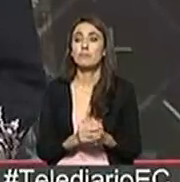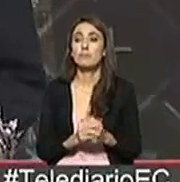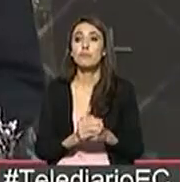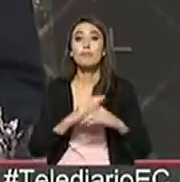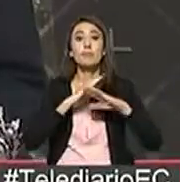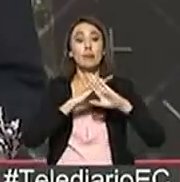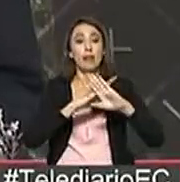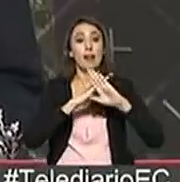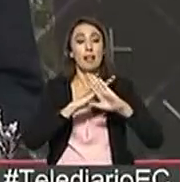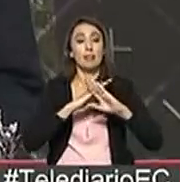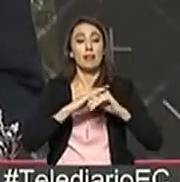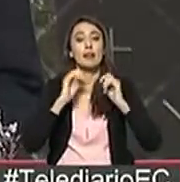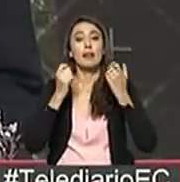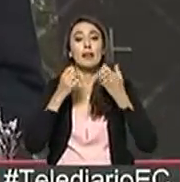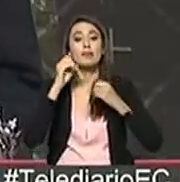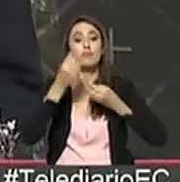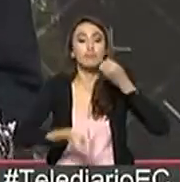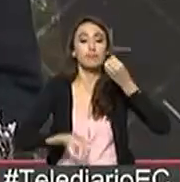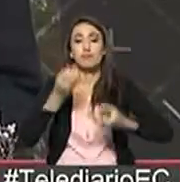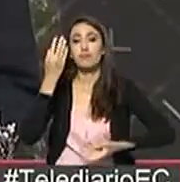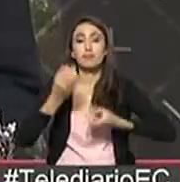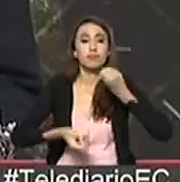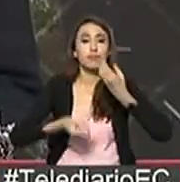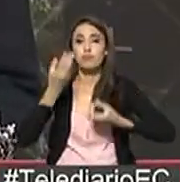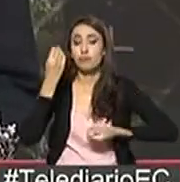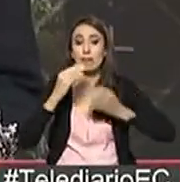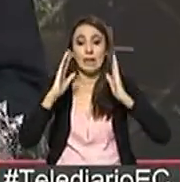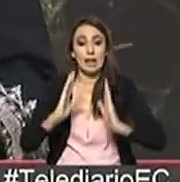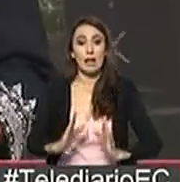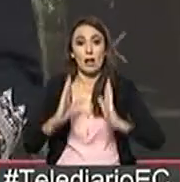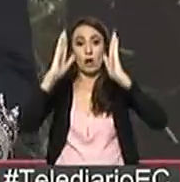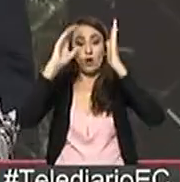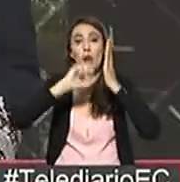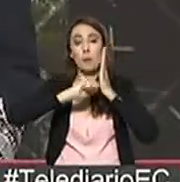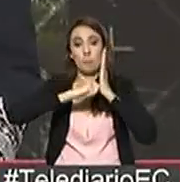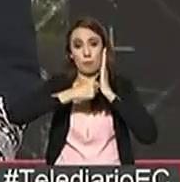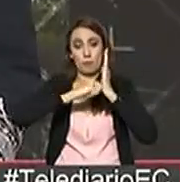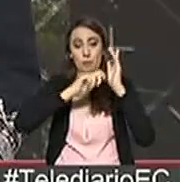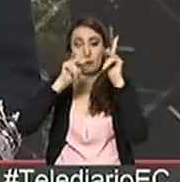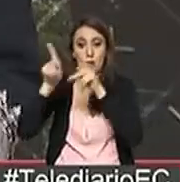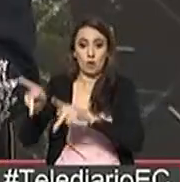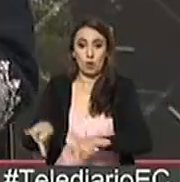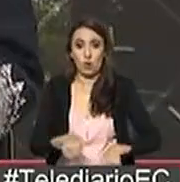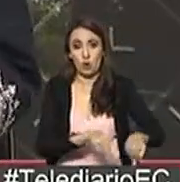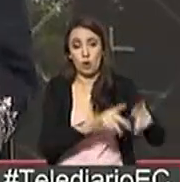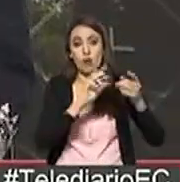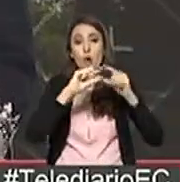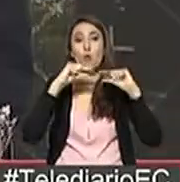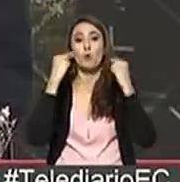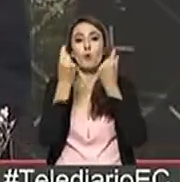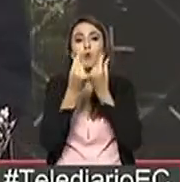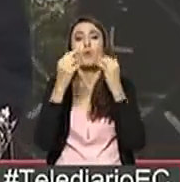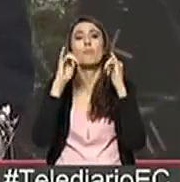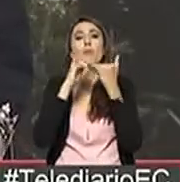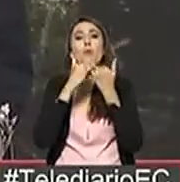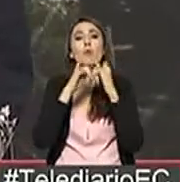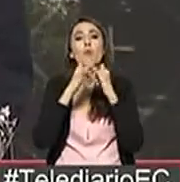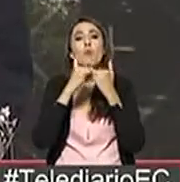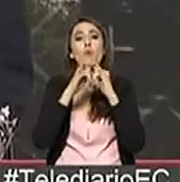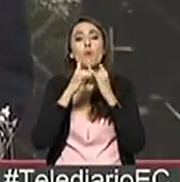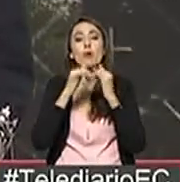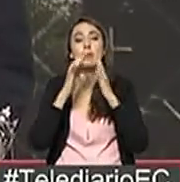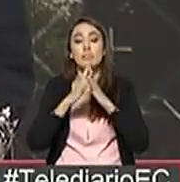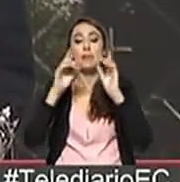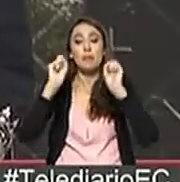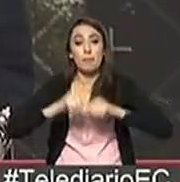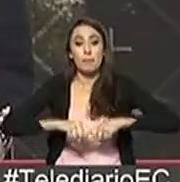edificio de la Contraloría General del Estado habría sido coordinado a través de un grupo de WhatsApp. Esta es la hipótesis que maneja la